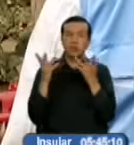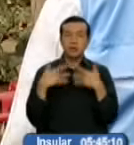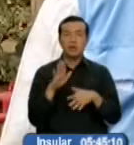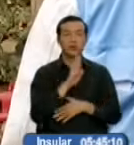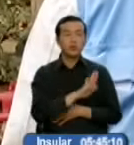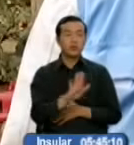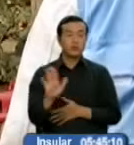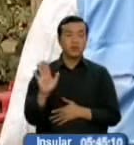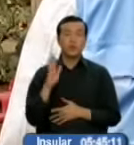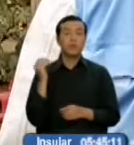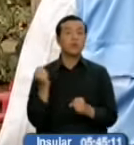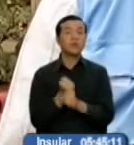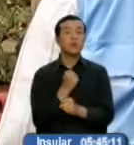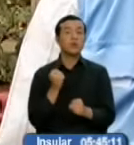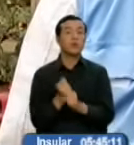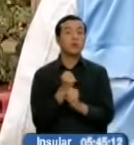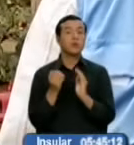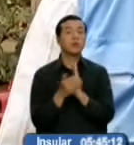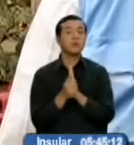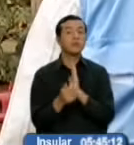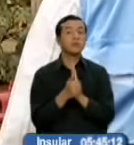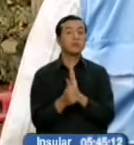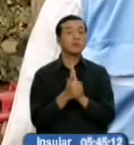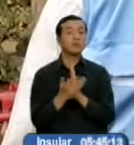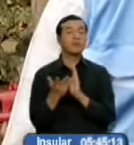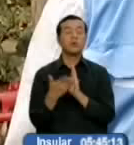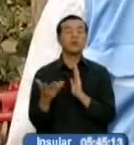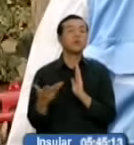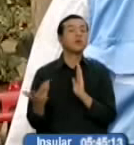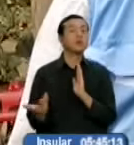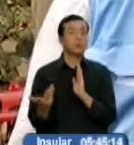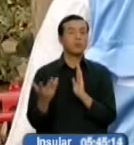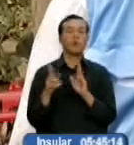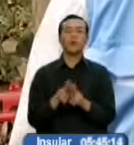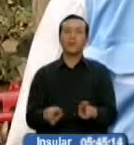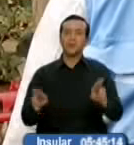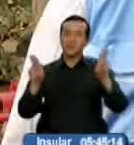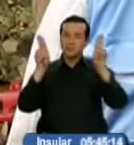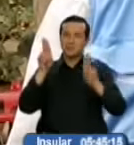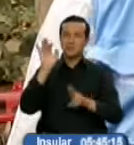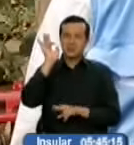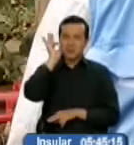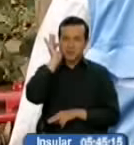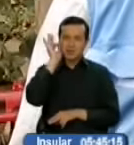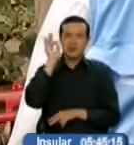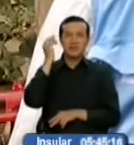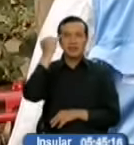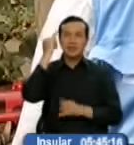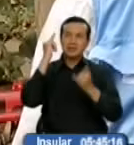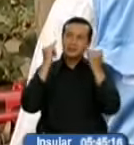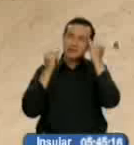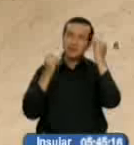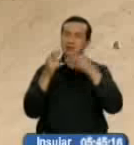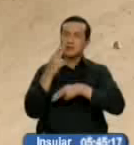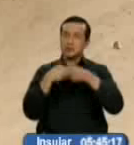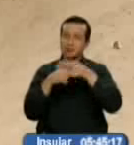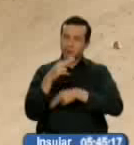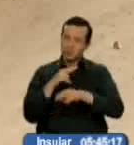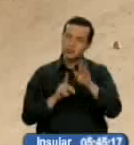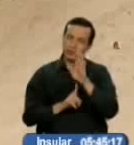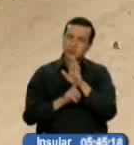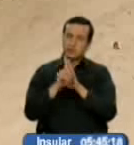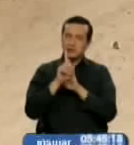un trabajo de capacitación a través de ONU Mujeres, de emprendimiento para un desarrollo